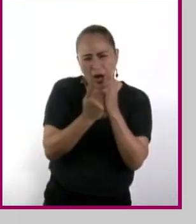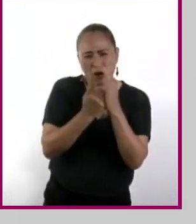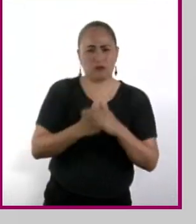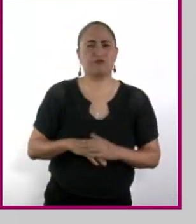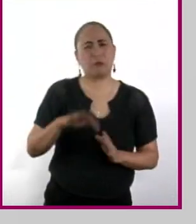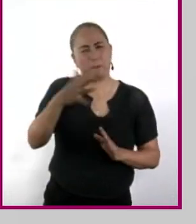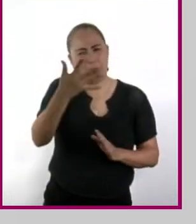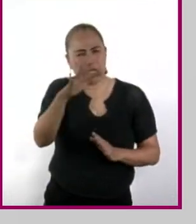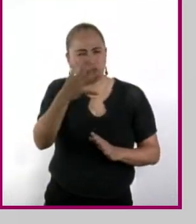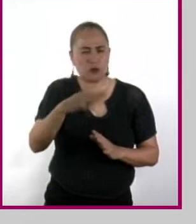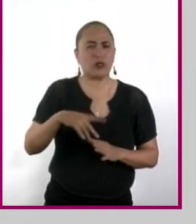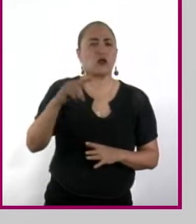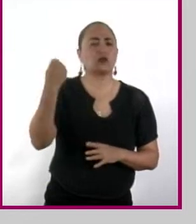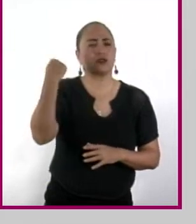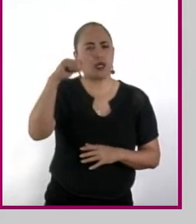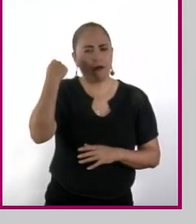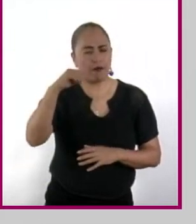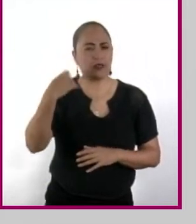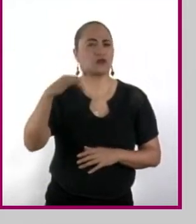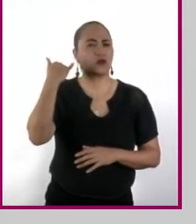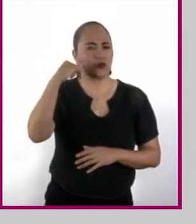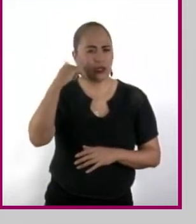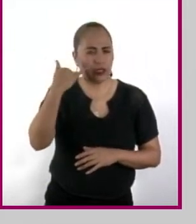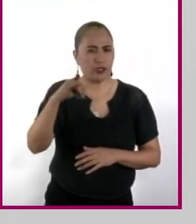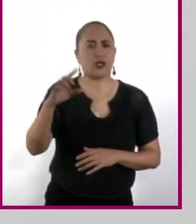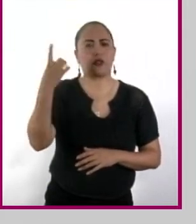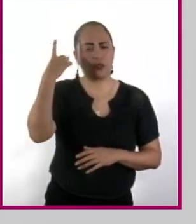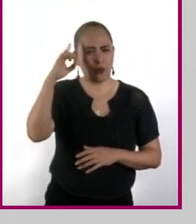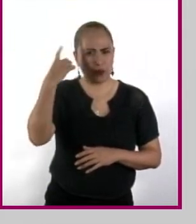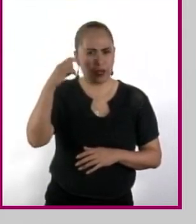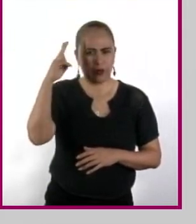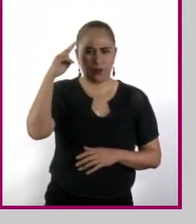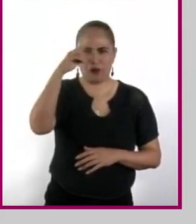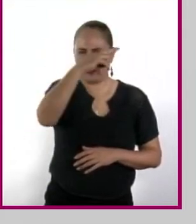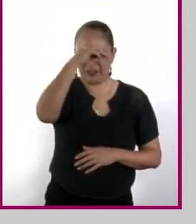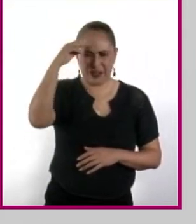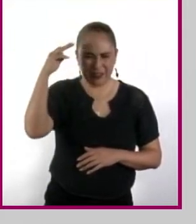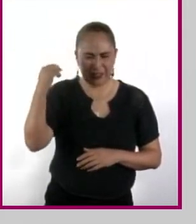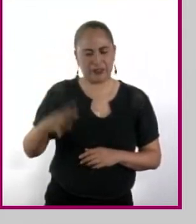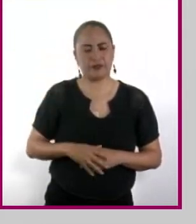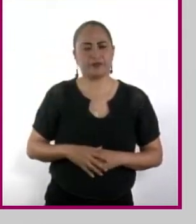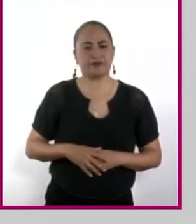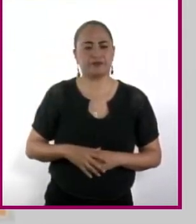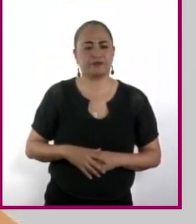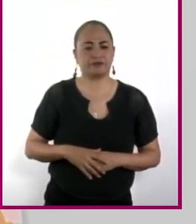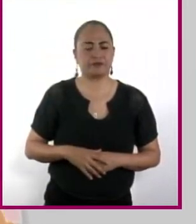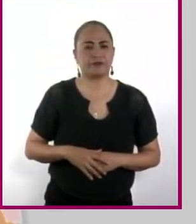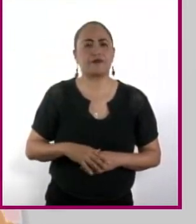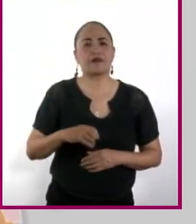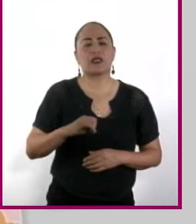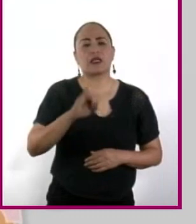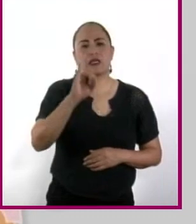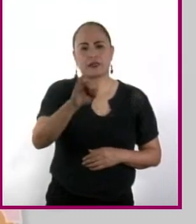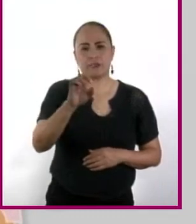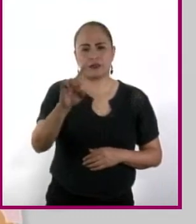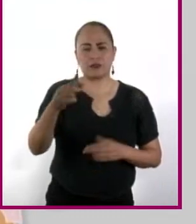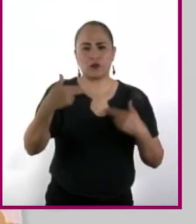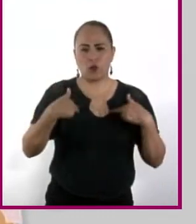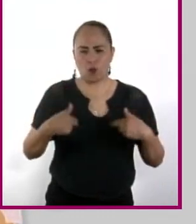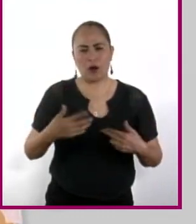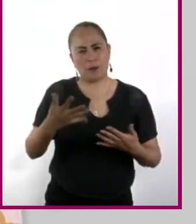medio están Tabasco, Yucatán, Durango y Nayarit. Entre las entidades con un índice alto se